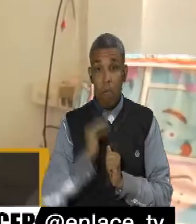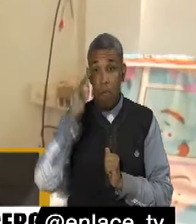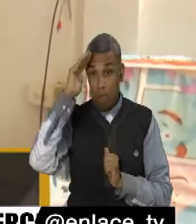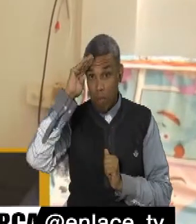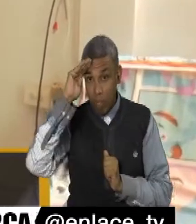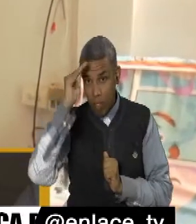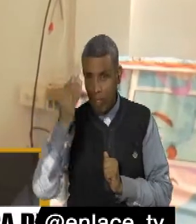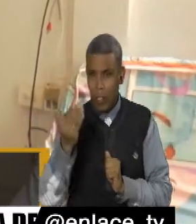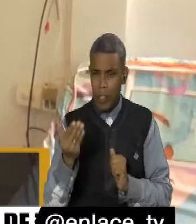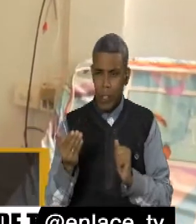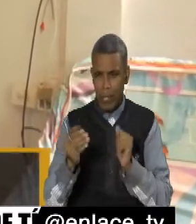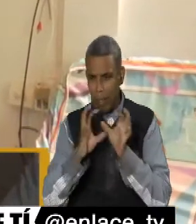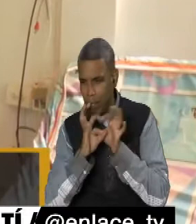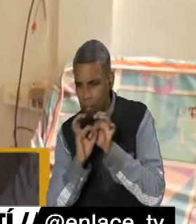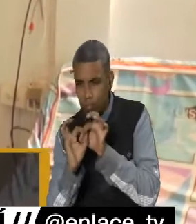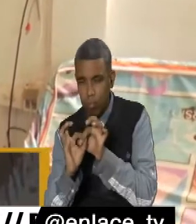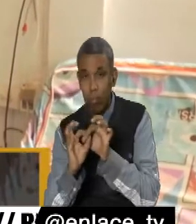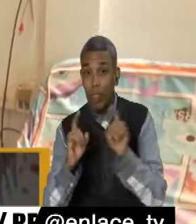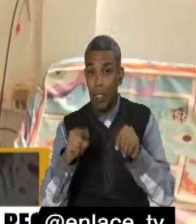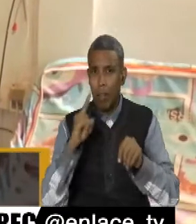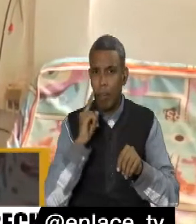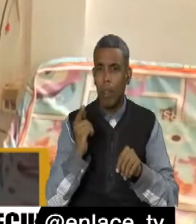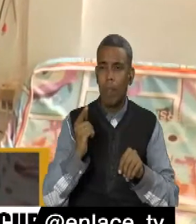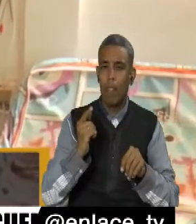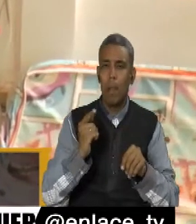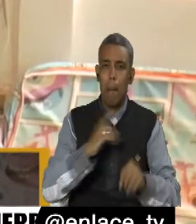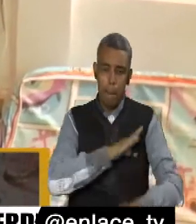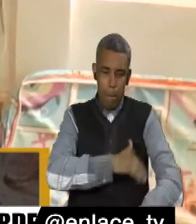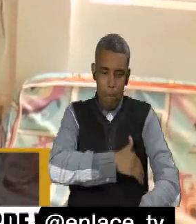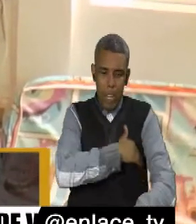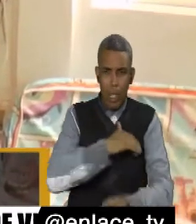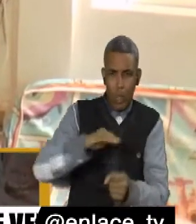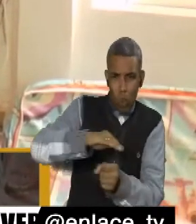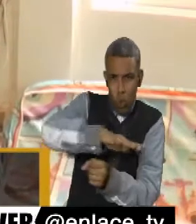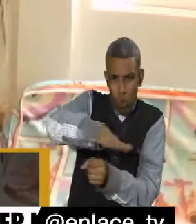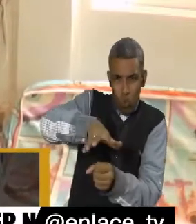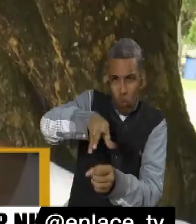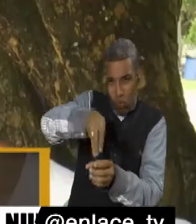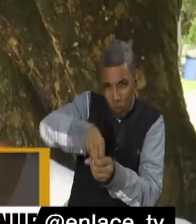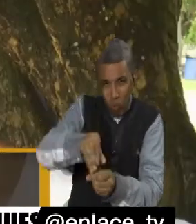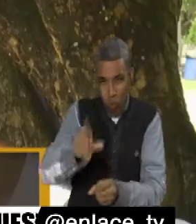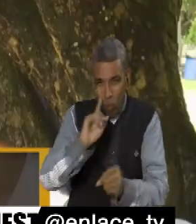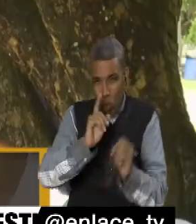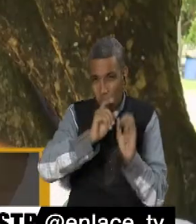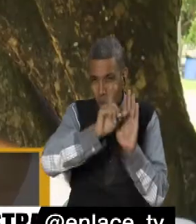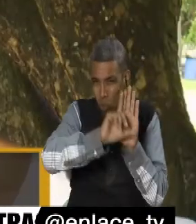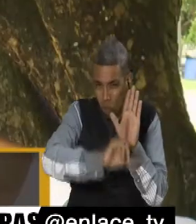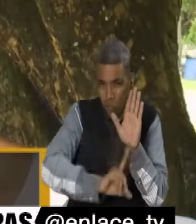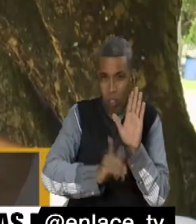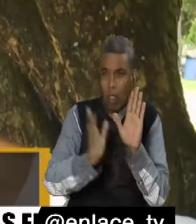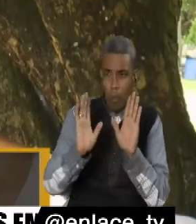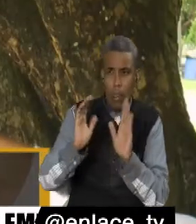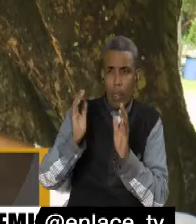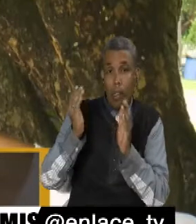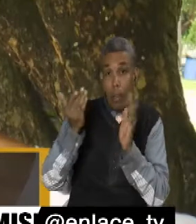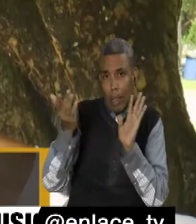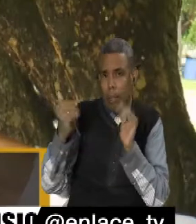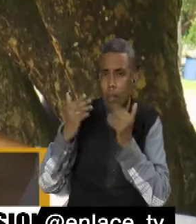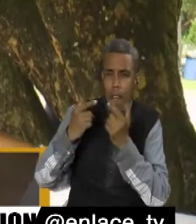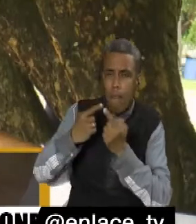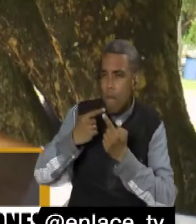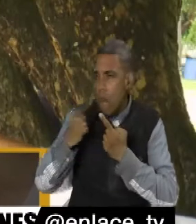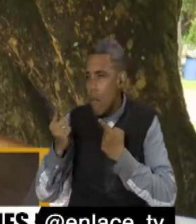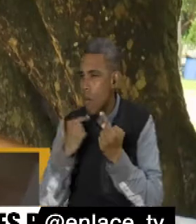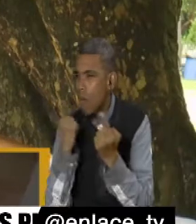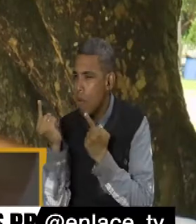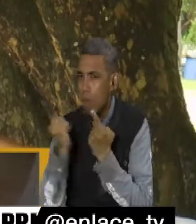un enlace a nivel nacional con el Ministerio del Interior, pues para activar los diferentes protocolos de ese grupo poblacional que es de especial atención. Entonces, a raíz de eso, pues